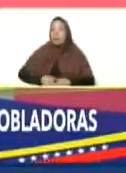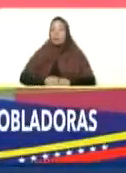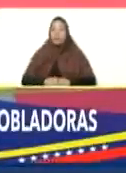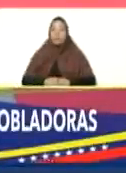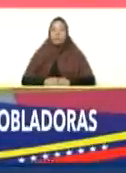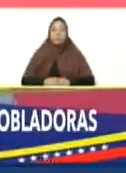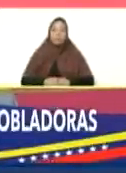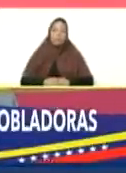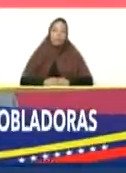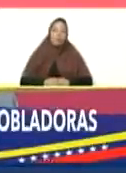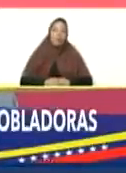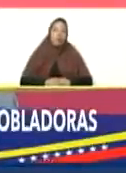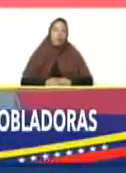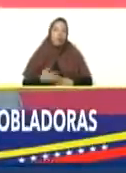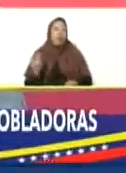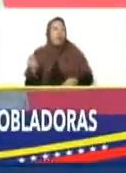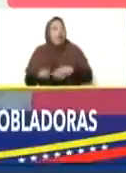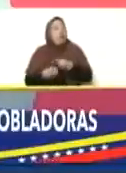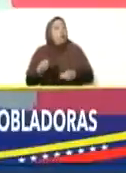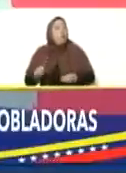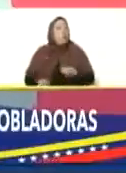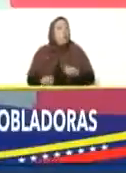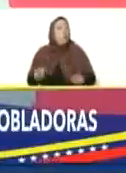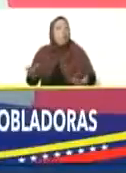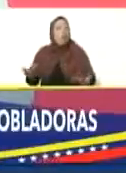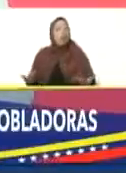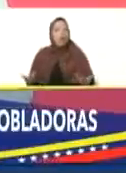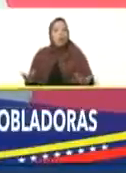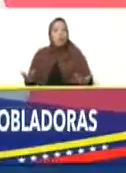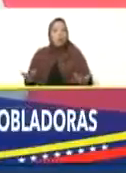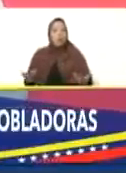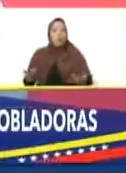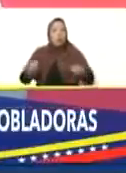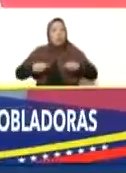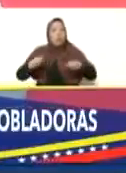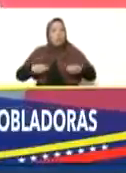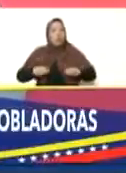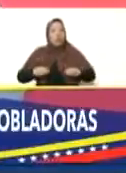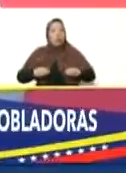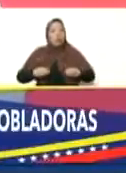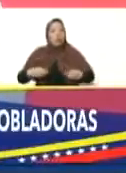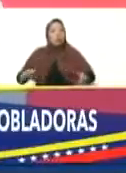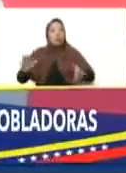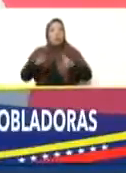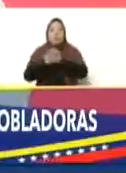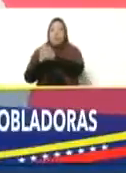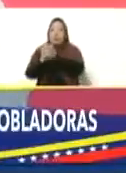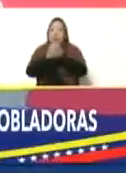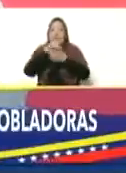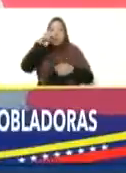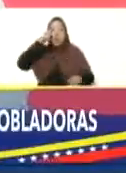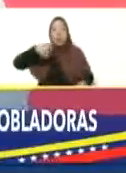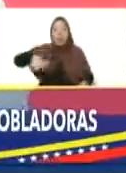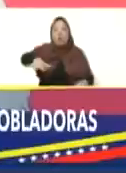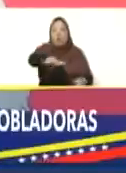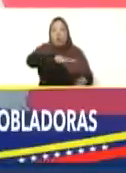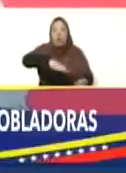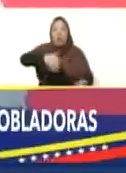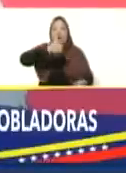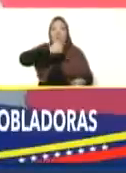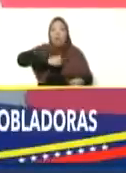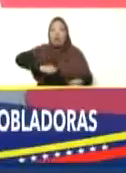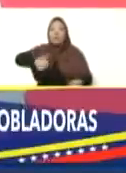y como hicieron me preguntaba cómo hicimos con la solidaridad del pueblo la resistencia del pueblo